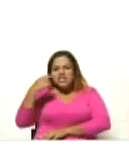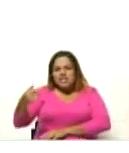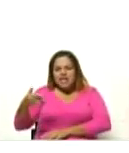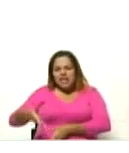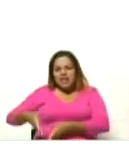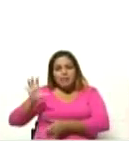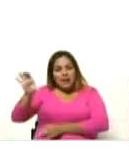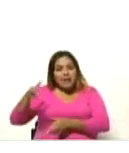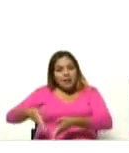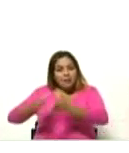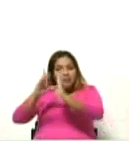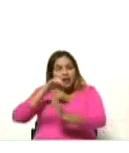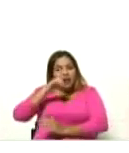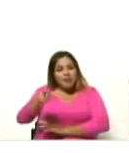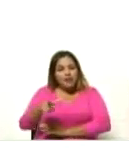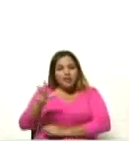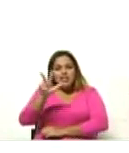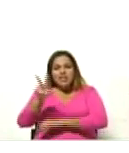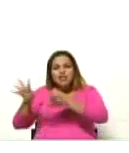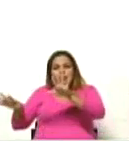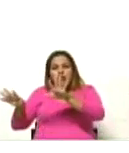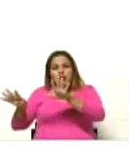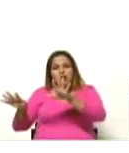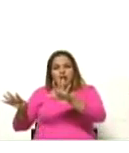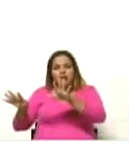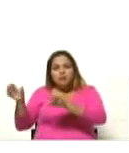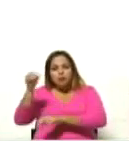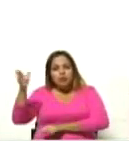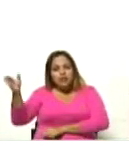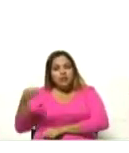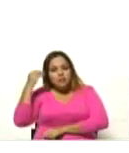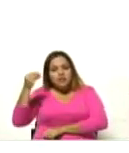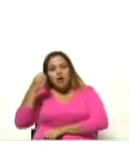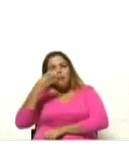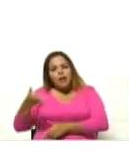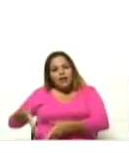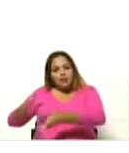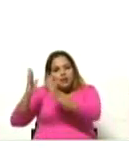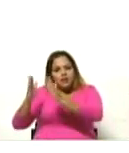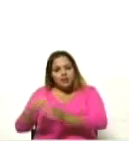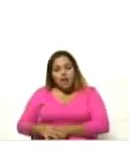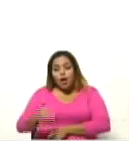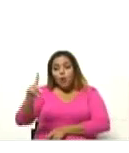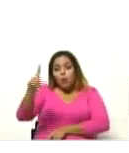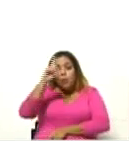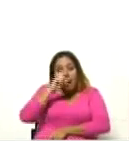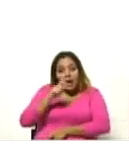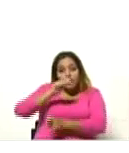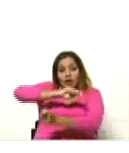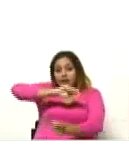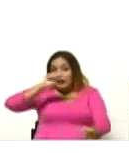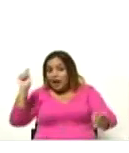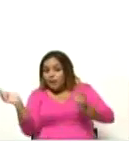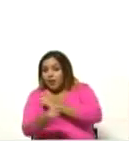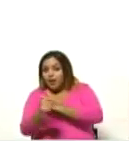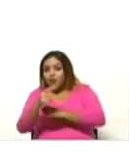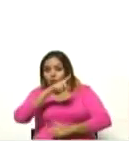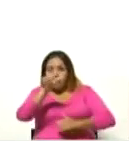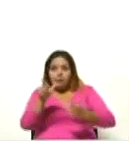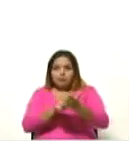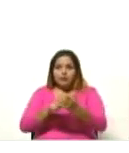que el 39% consideraba que va por buen camino. Camino. O sea, esto significa que en un año se ha invertido la torta. O sea, hace un